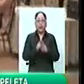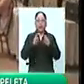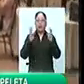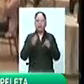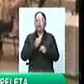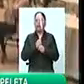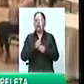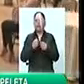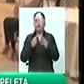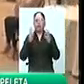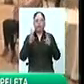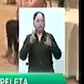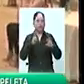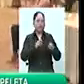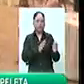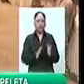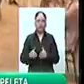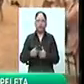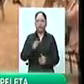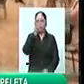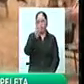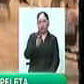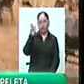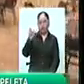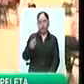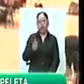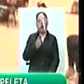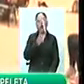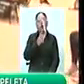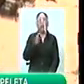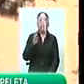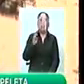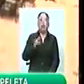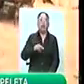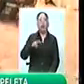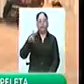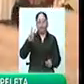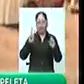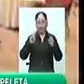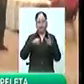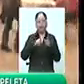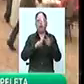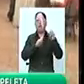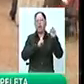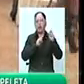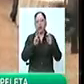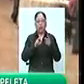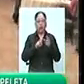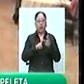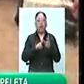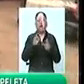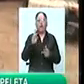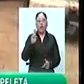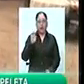gobernación, cómo están, en qué orden han quedado? Bien, número 1 está el MNR, número 2 el MAS, 3 FE,